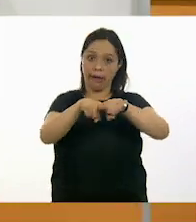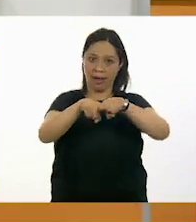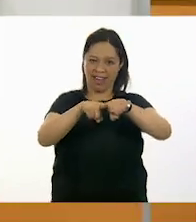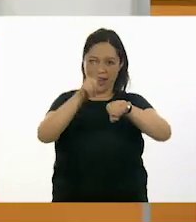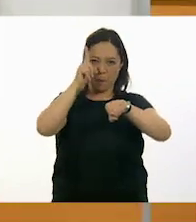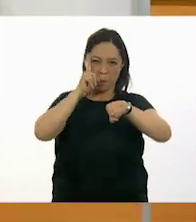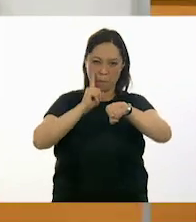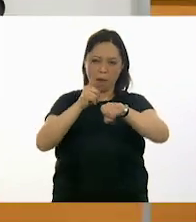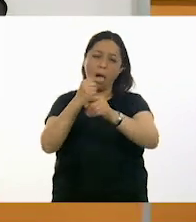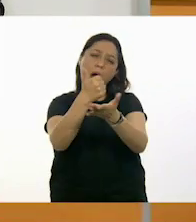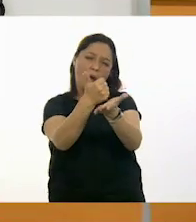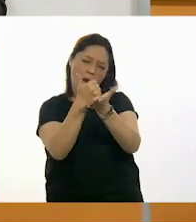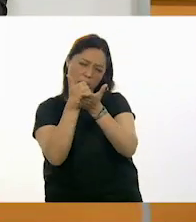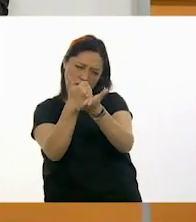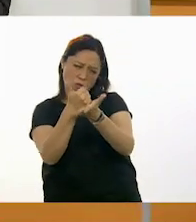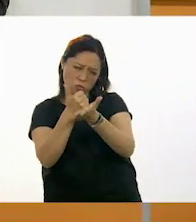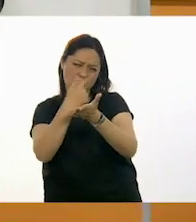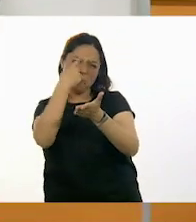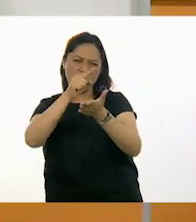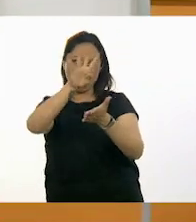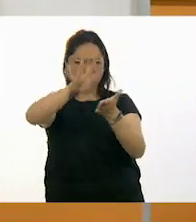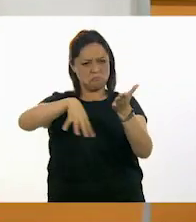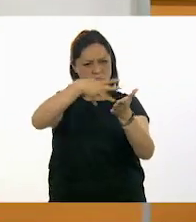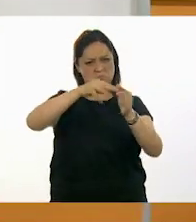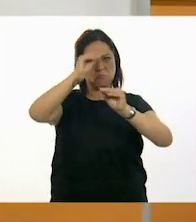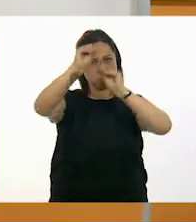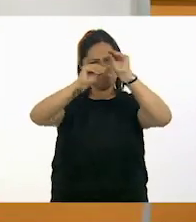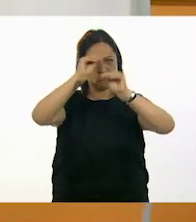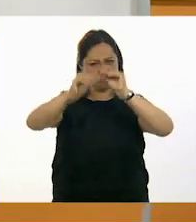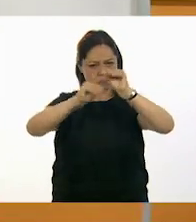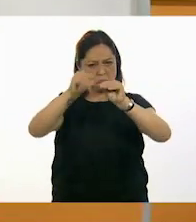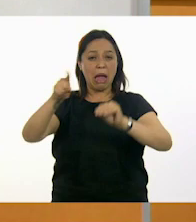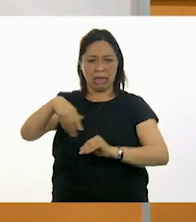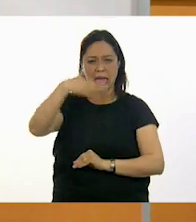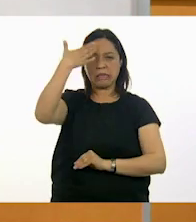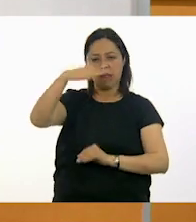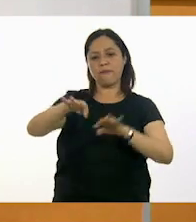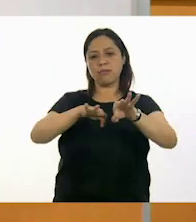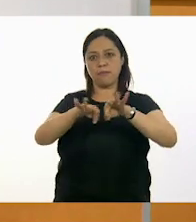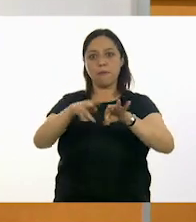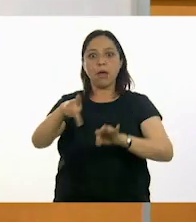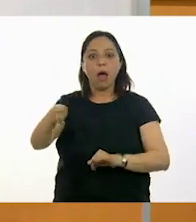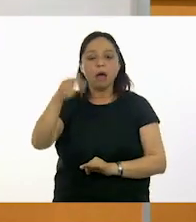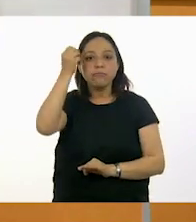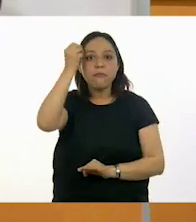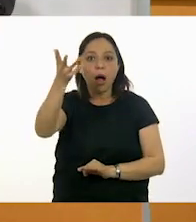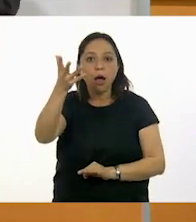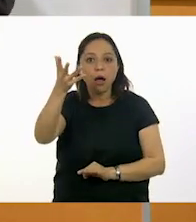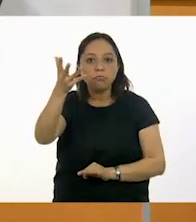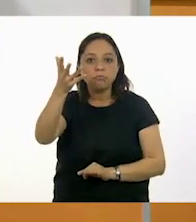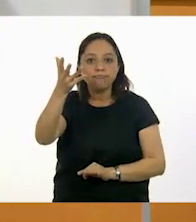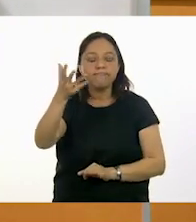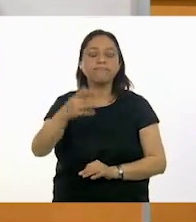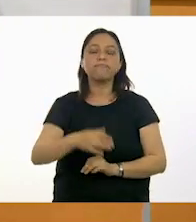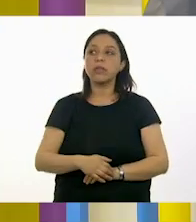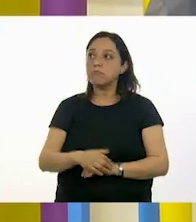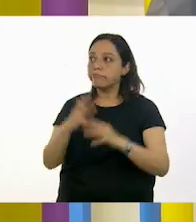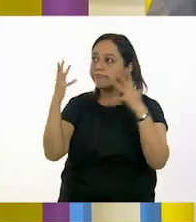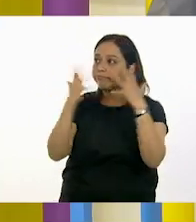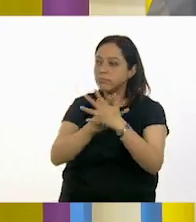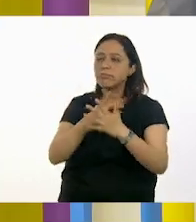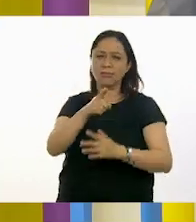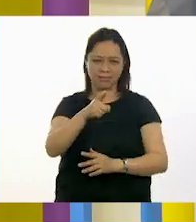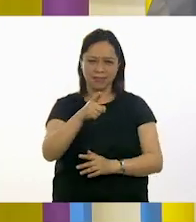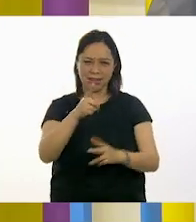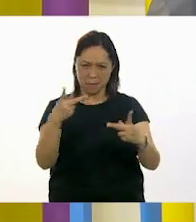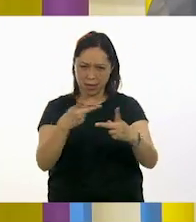ayuda para realizar su tabla de doble entrada. Y ella sabe que ya lo hemos trabajado, pero se le olvidó. ¿Ha pasado que se te olvide algo?